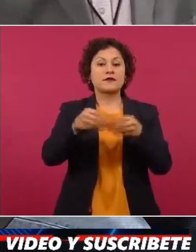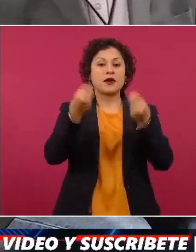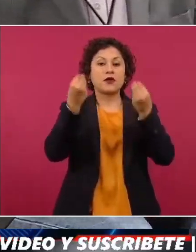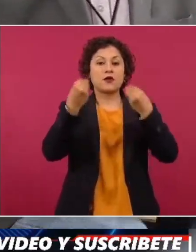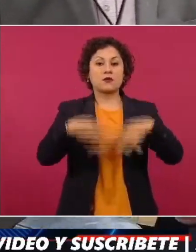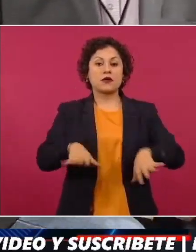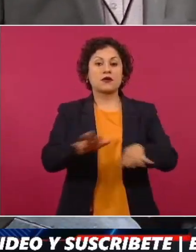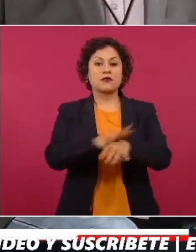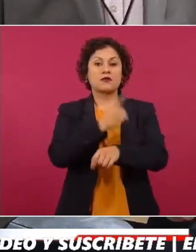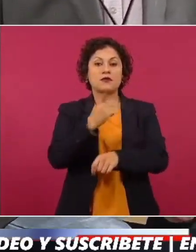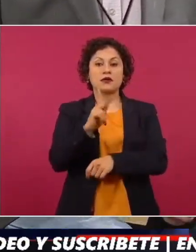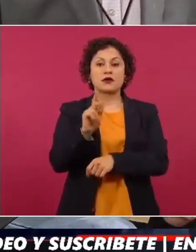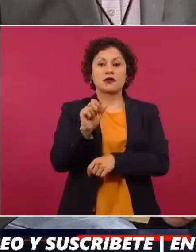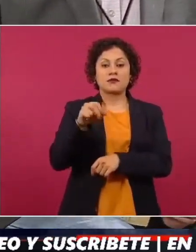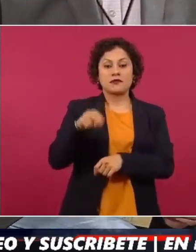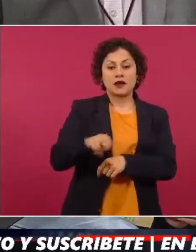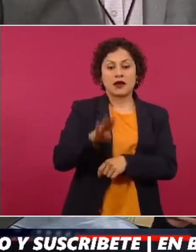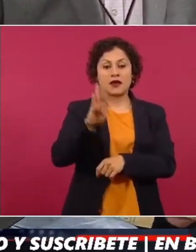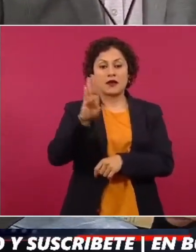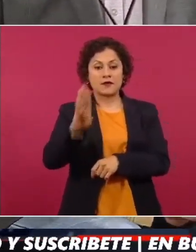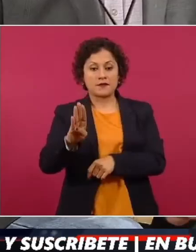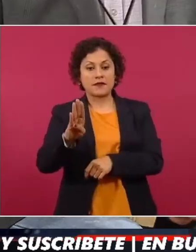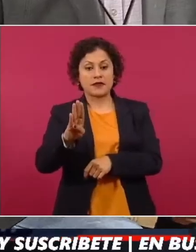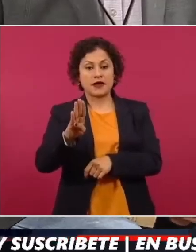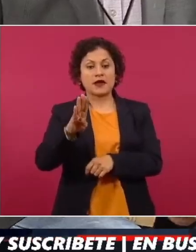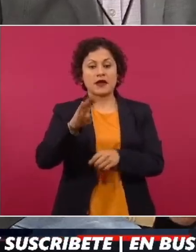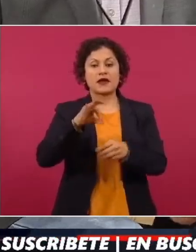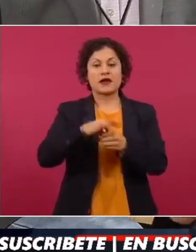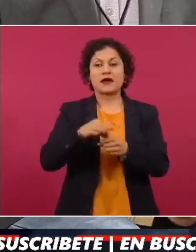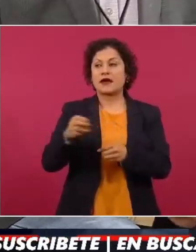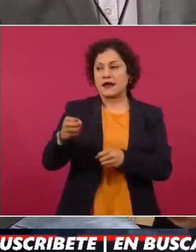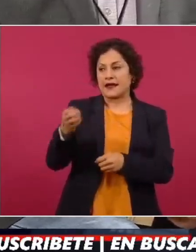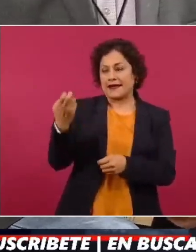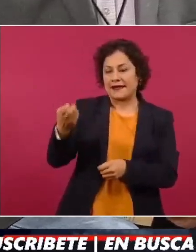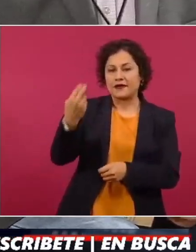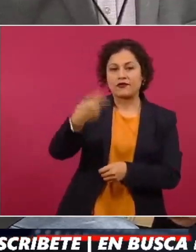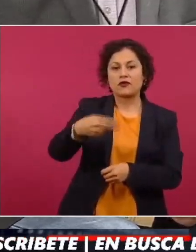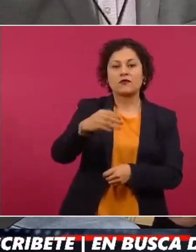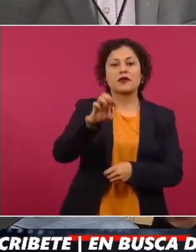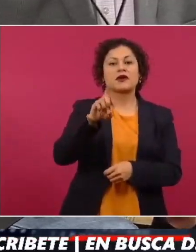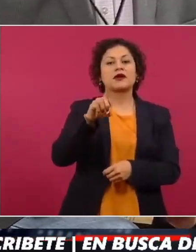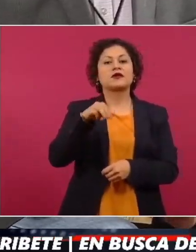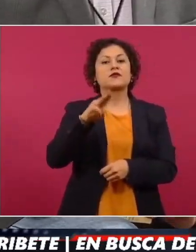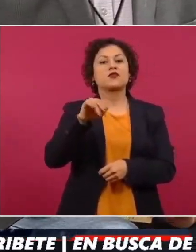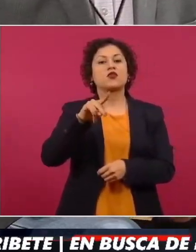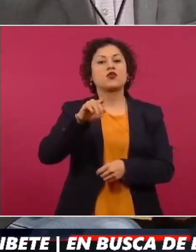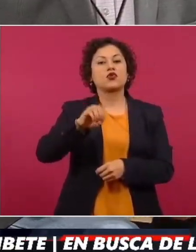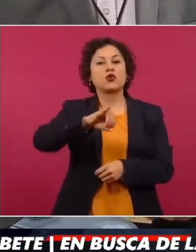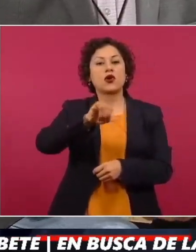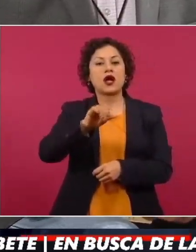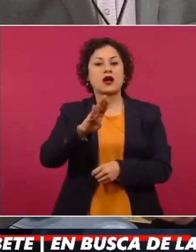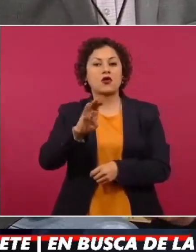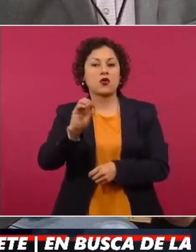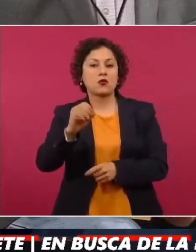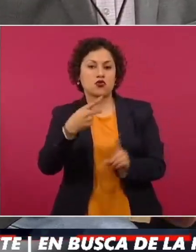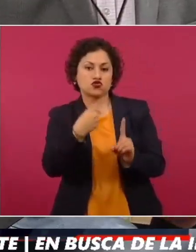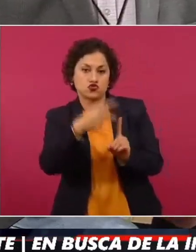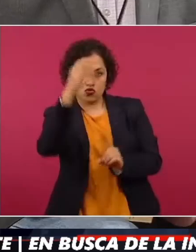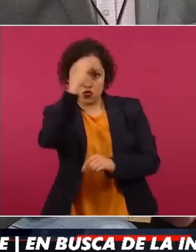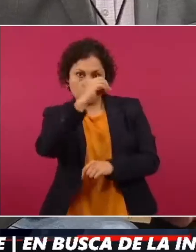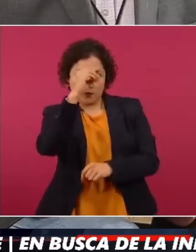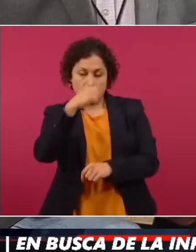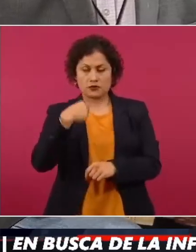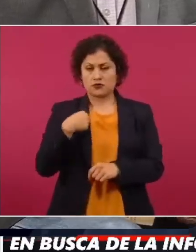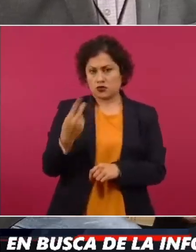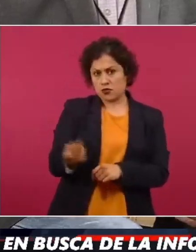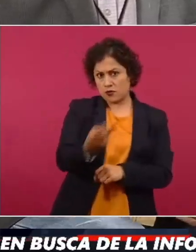reforma electoral. Deme un... Edmundo Jacobo mencionaba esto, es preguntarle su opinión respecto a este tema. Finalmente